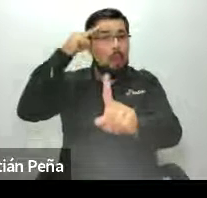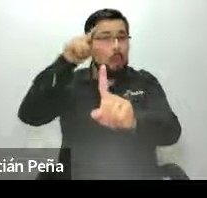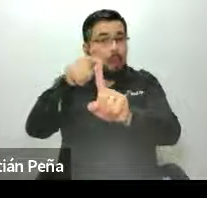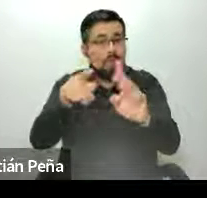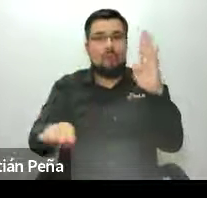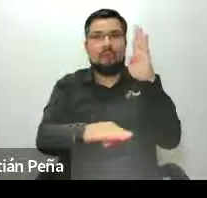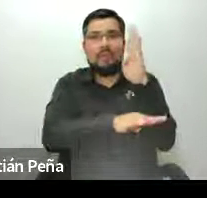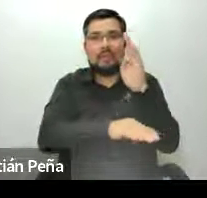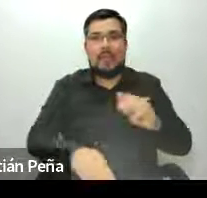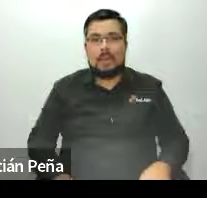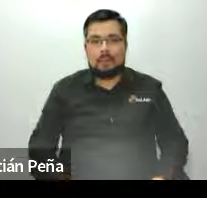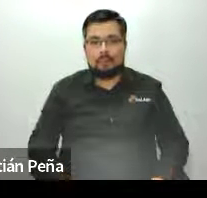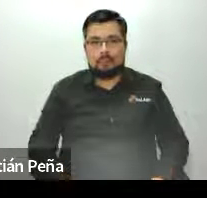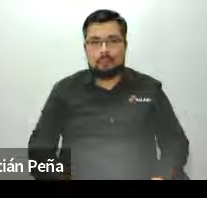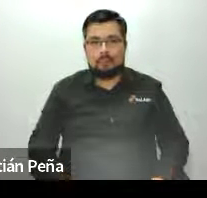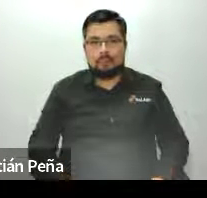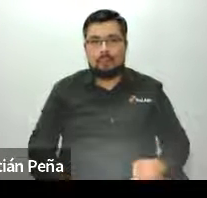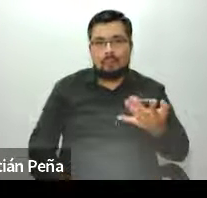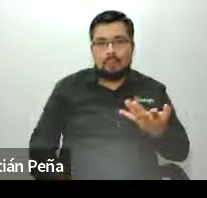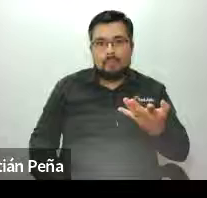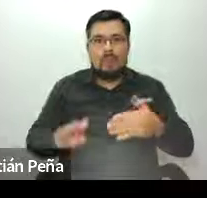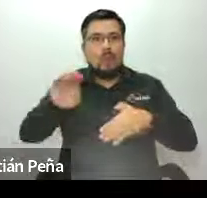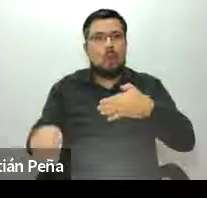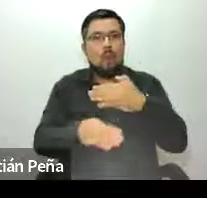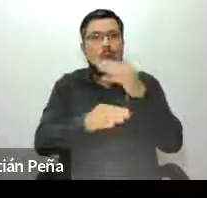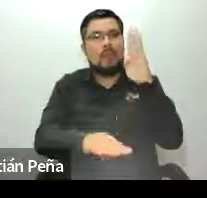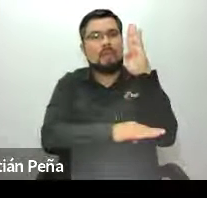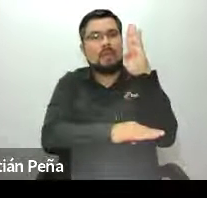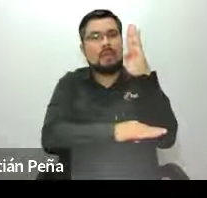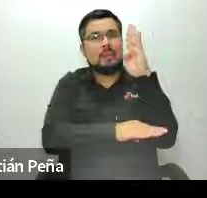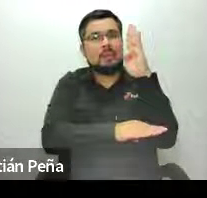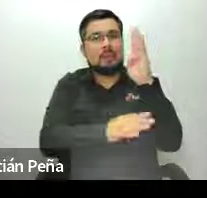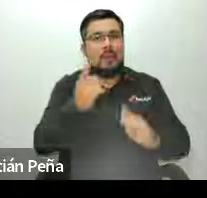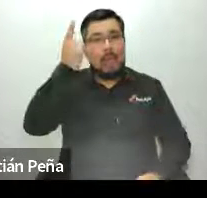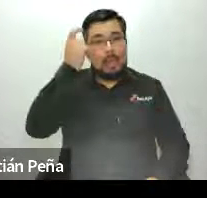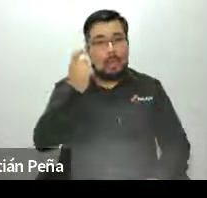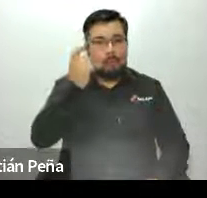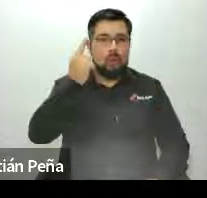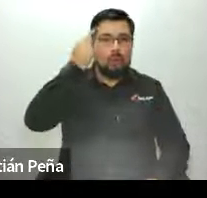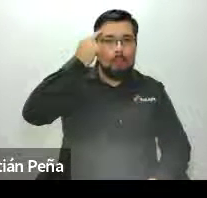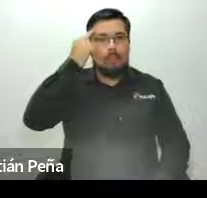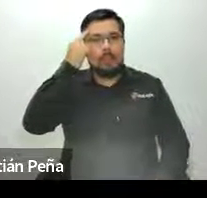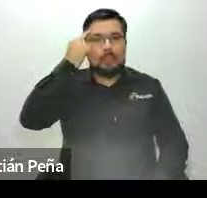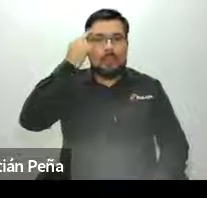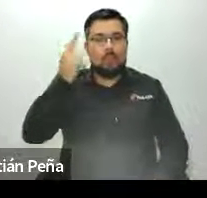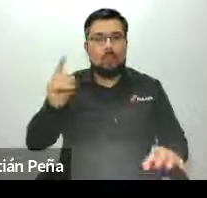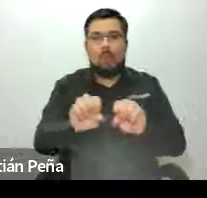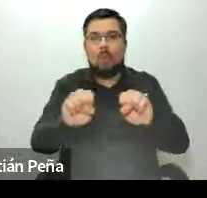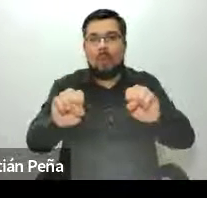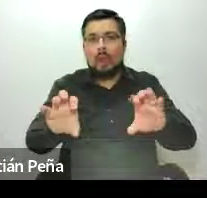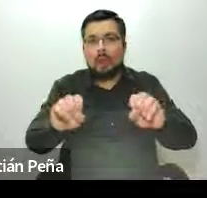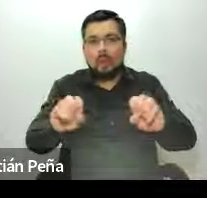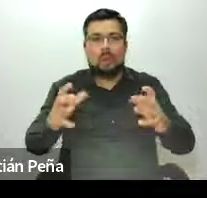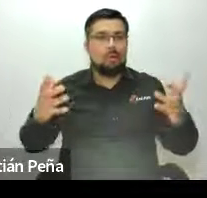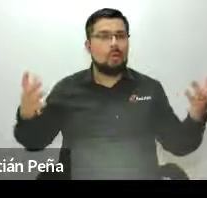sea, lo complementario de lo basal. Creemos nosotros que cuando estamos pensando en estudiantes con determinadas necesidades de